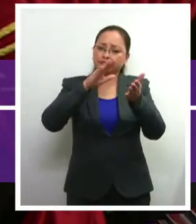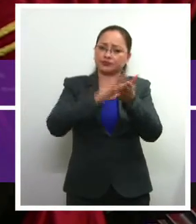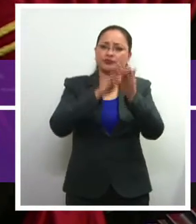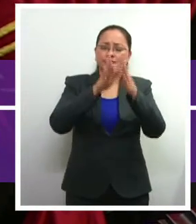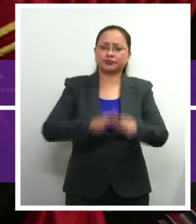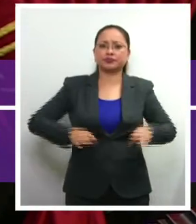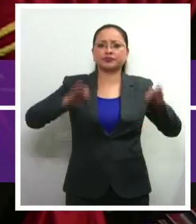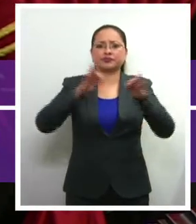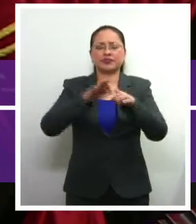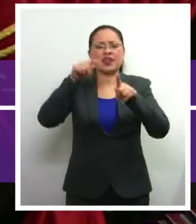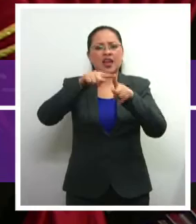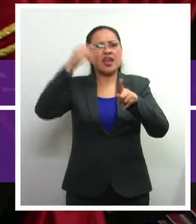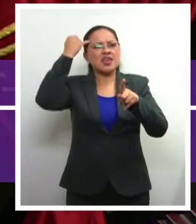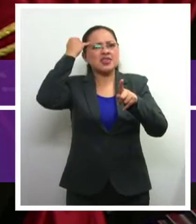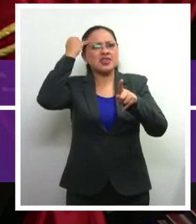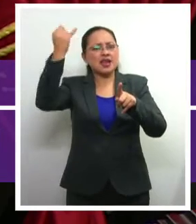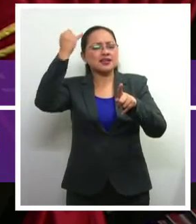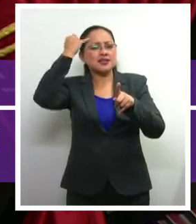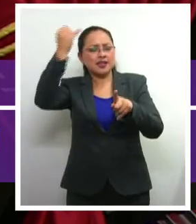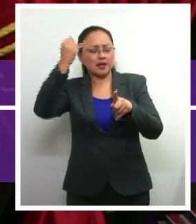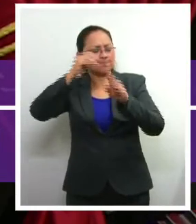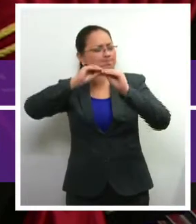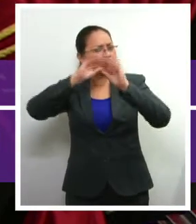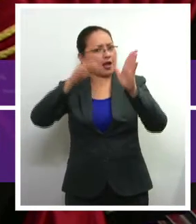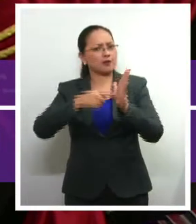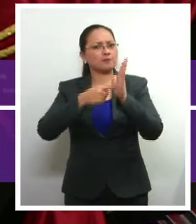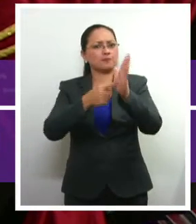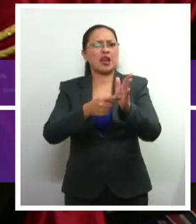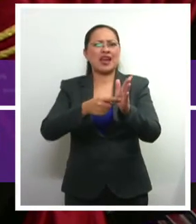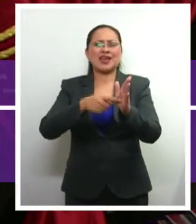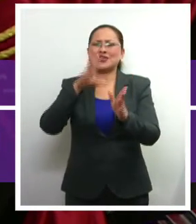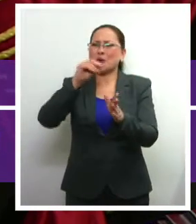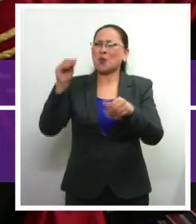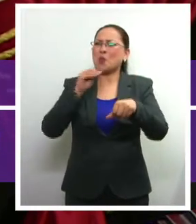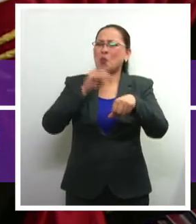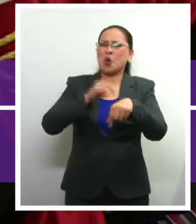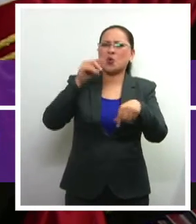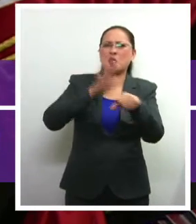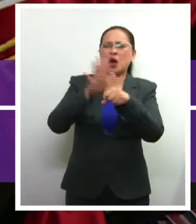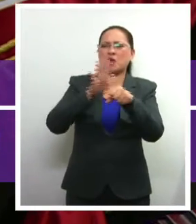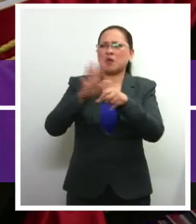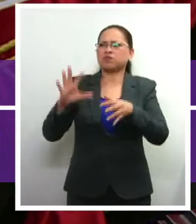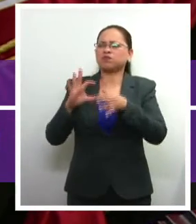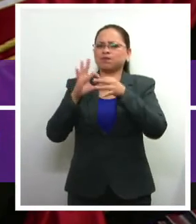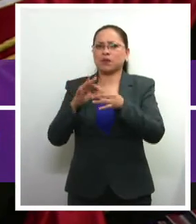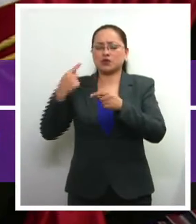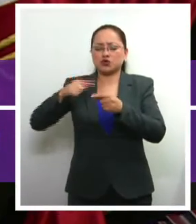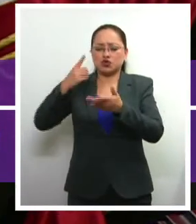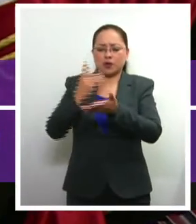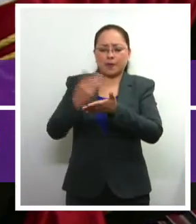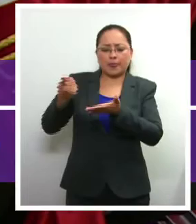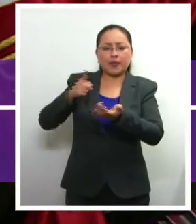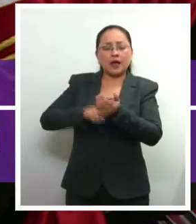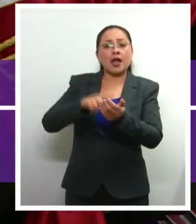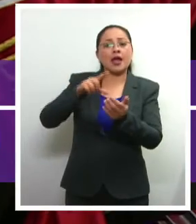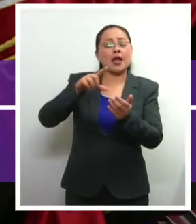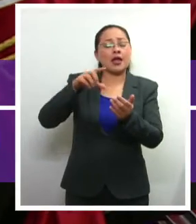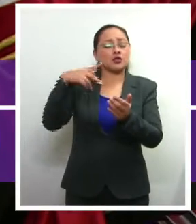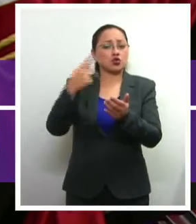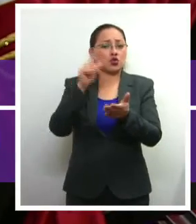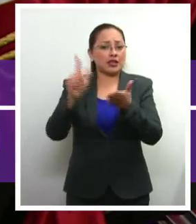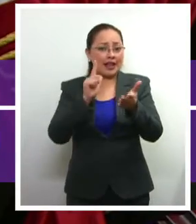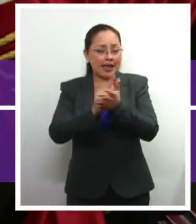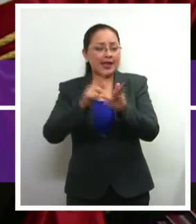principios perennes y dejando los detalles de ejecución y determinación a la legislación y a las normas